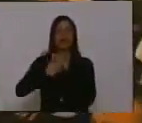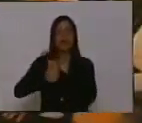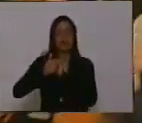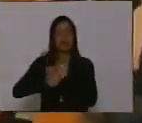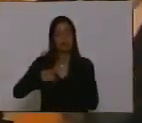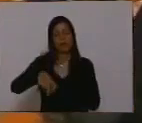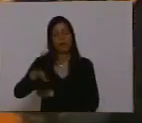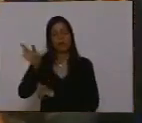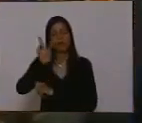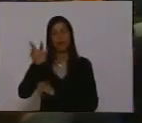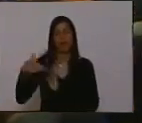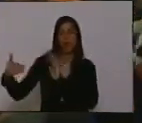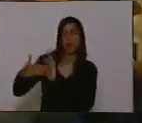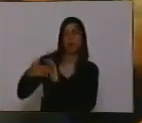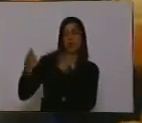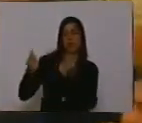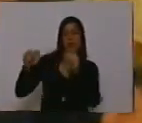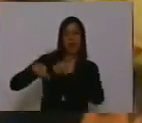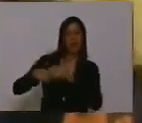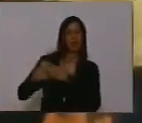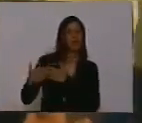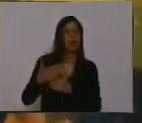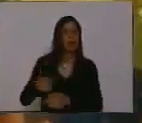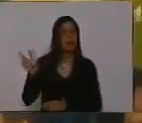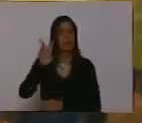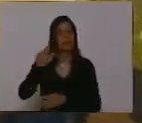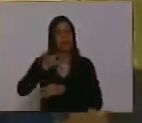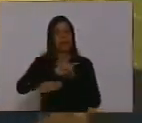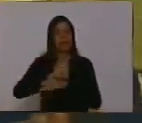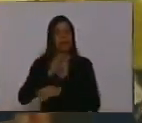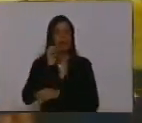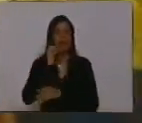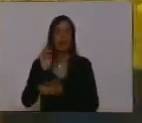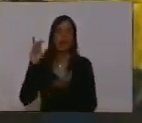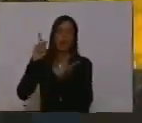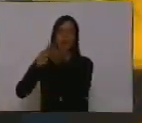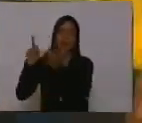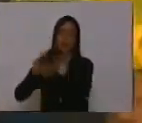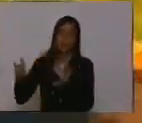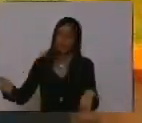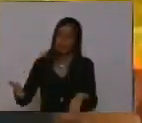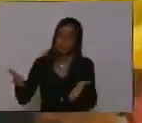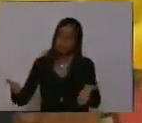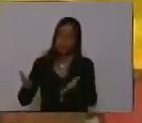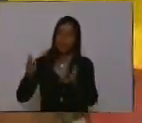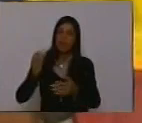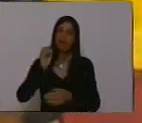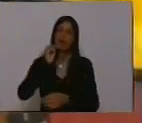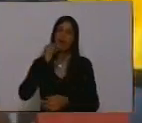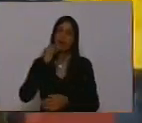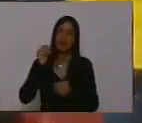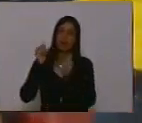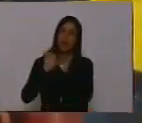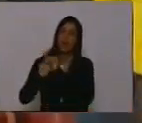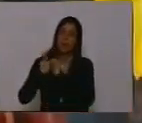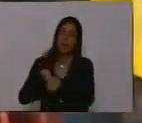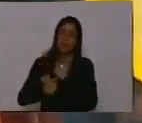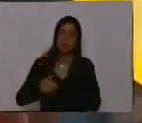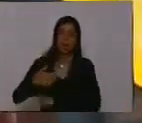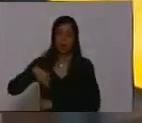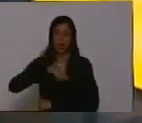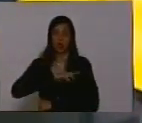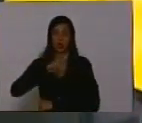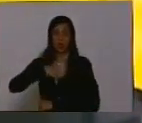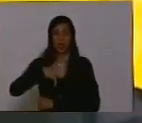se sigue reivindicando el hecho y la participación de los jóvenes y de los compañeros de todas las edades en el hecho deportivo. Nosotros desde